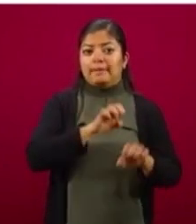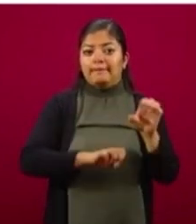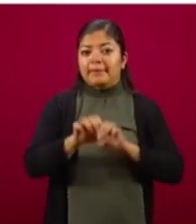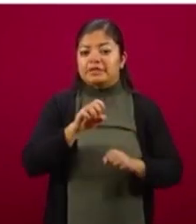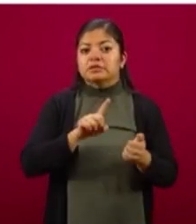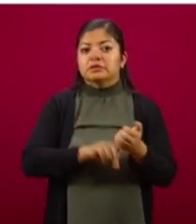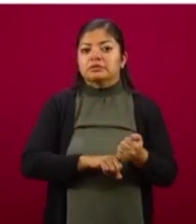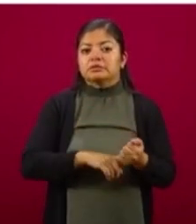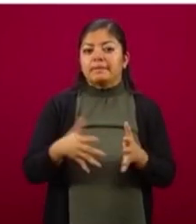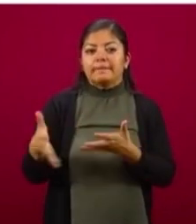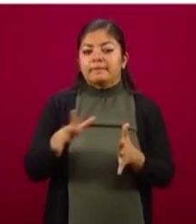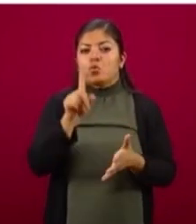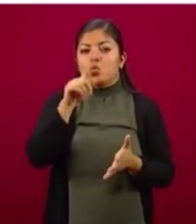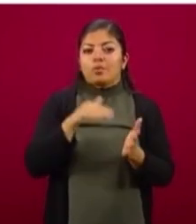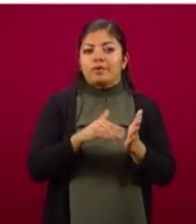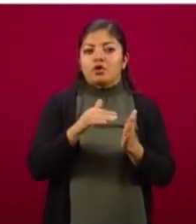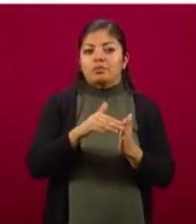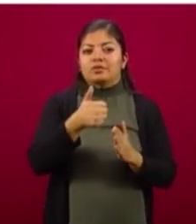de